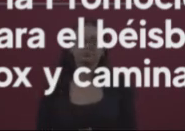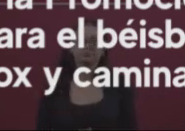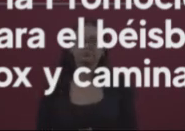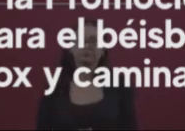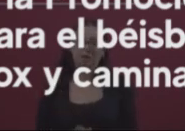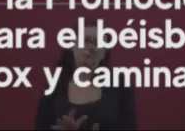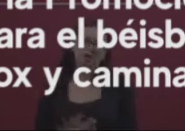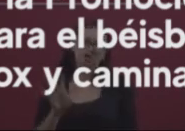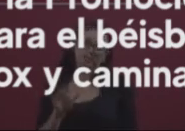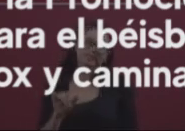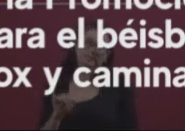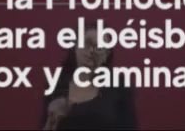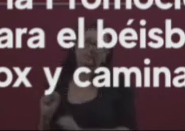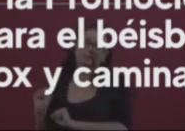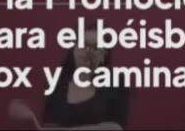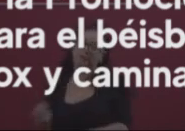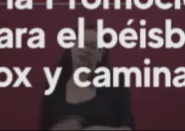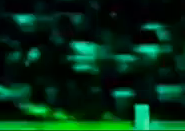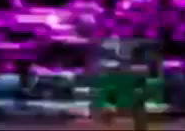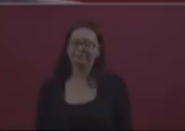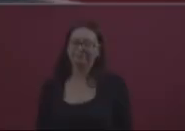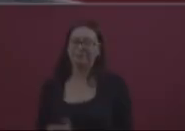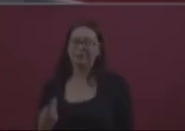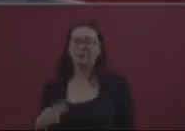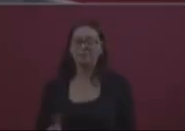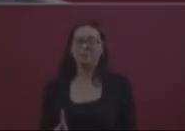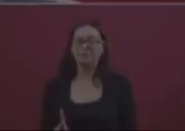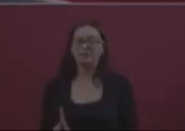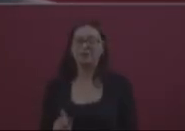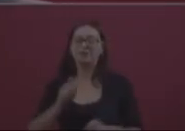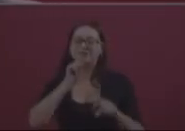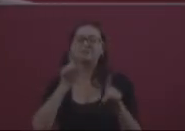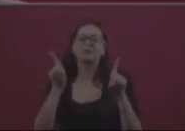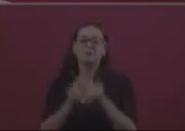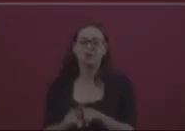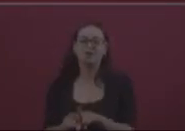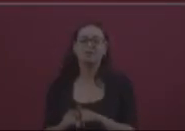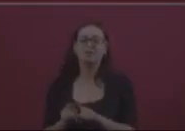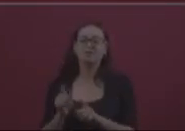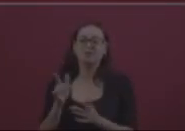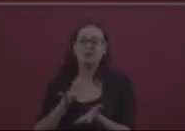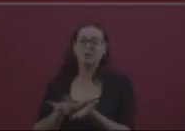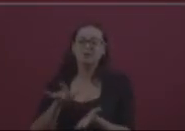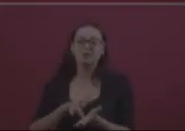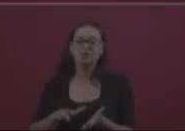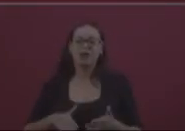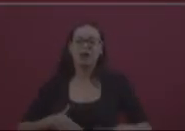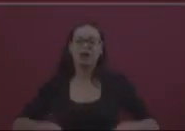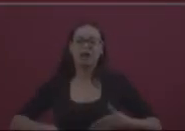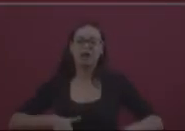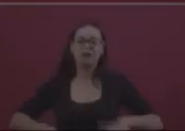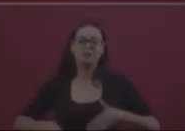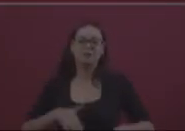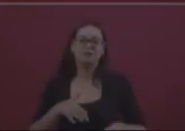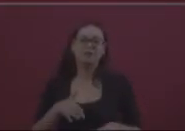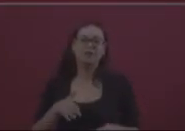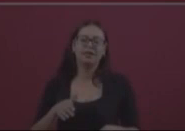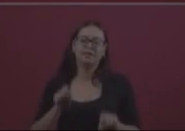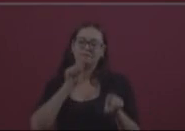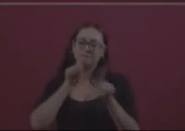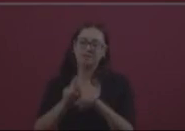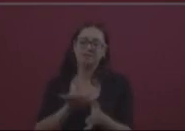sigues vivo está para la caminata y para el boxeo